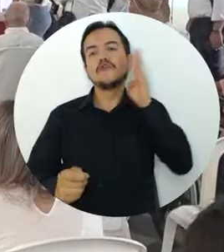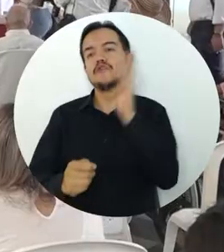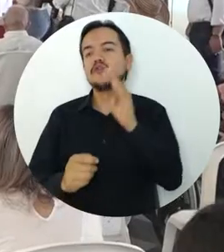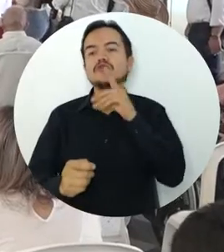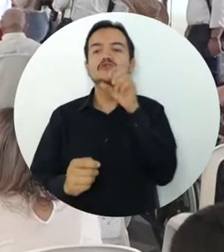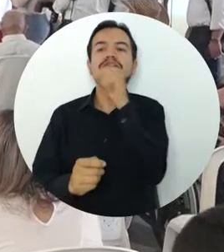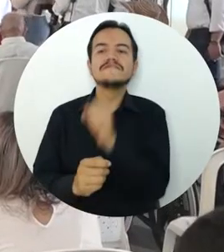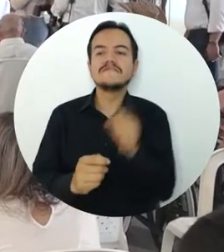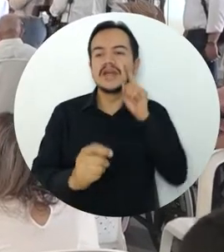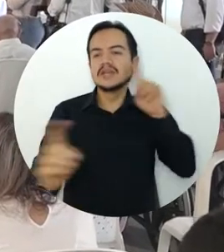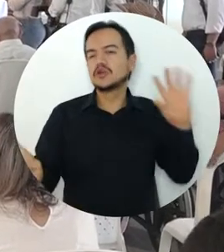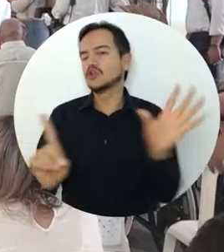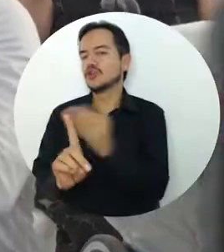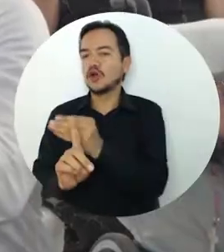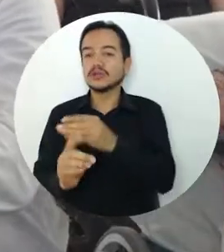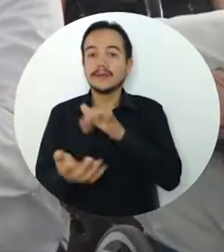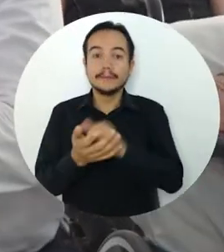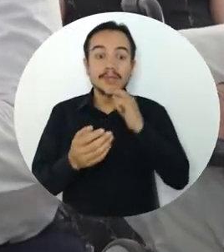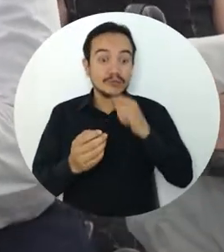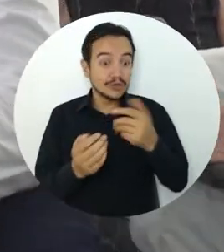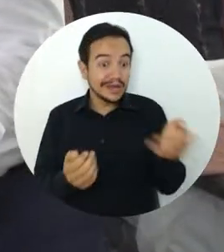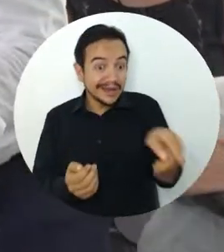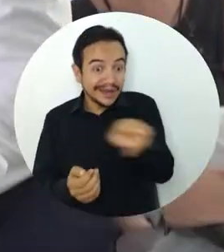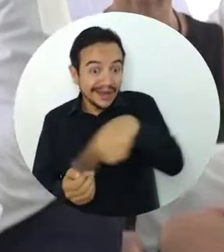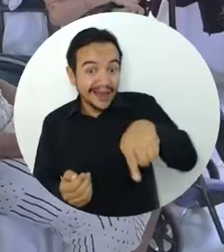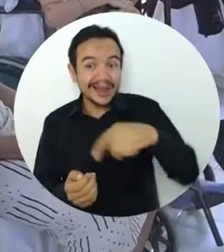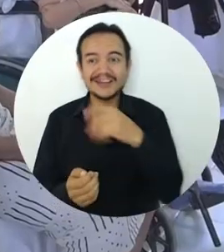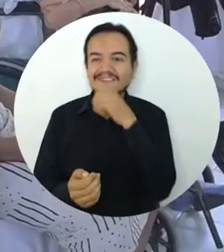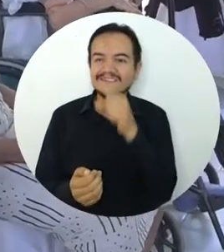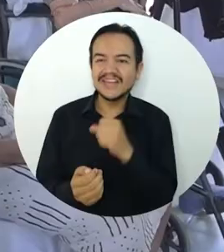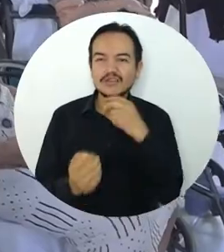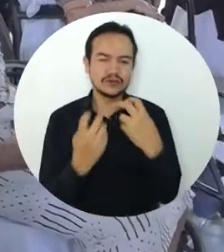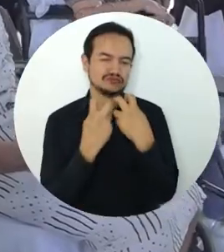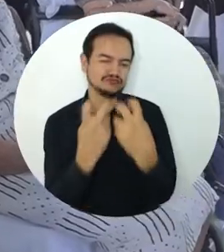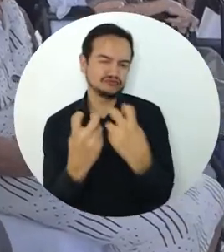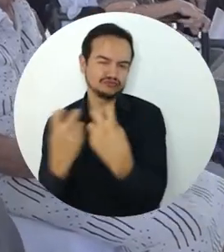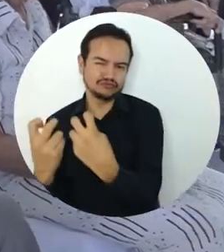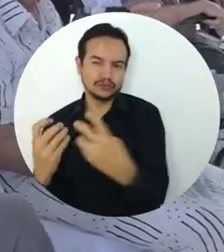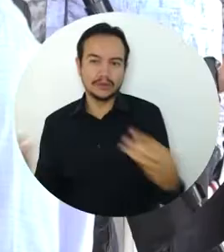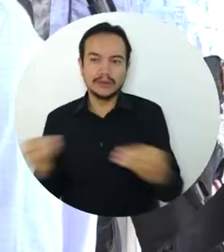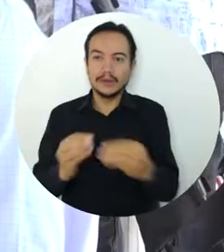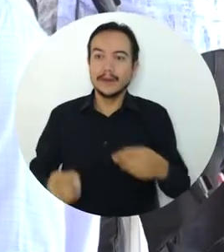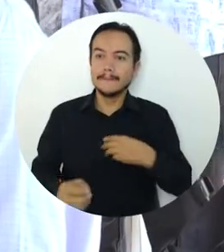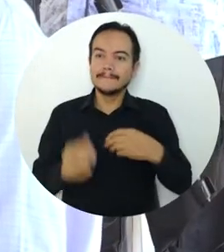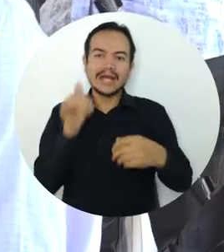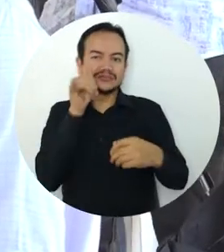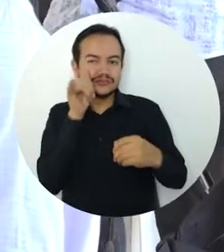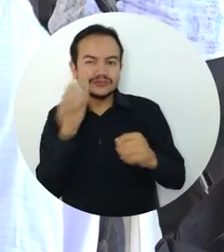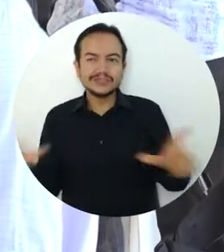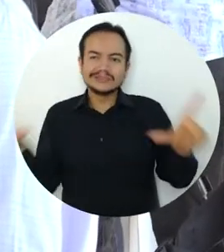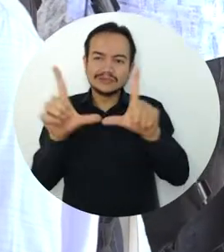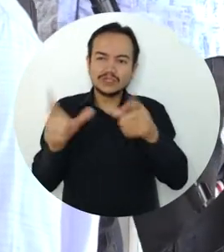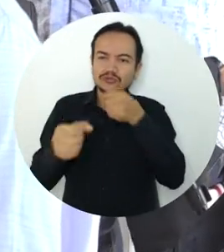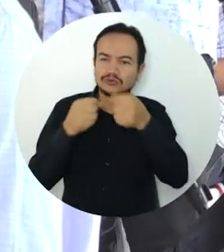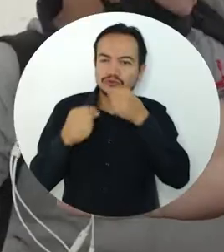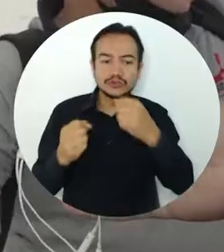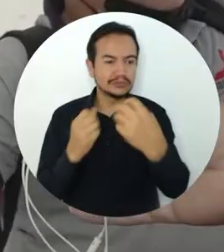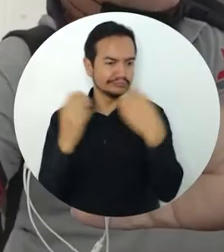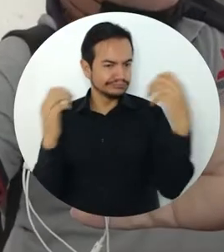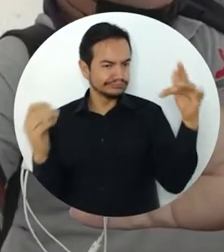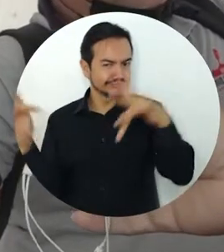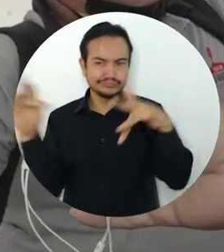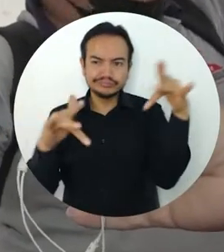del centro de bienestar ante la presencia de los adultos mayores beneficiarios medios de comunicación y comunidad Universitaria